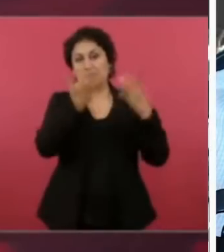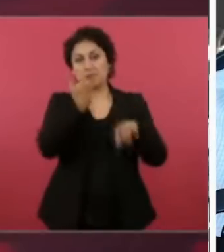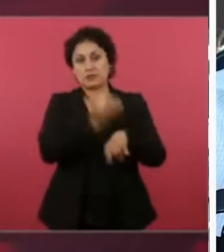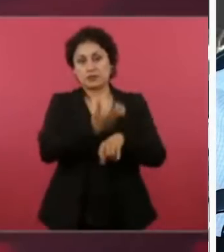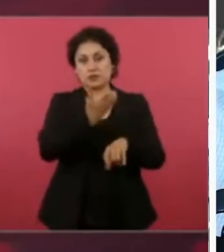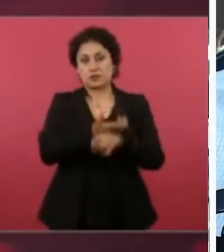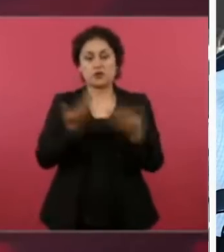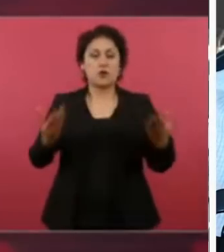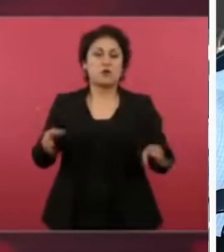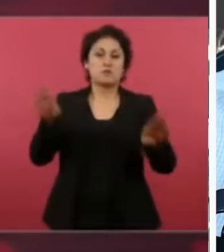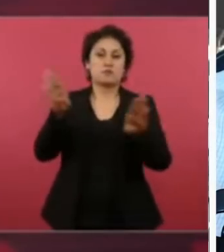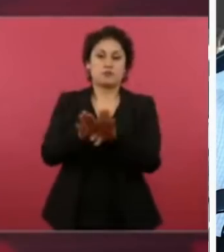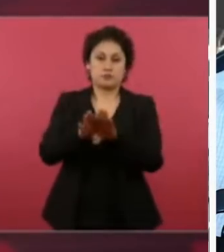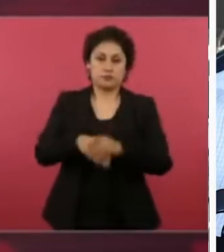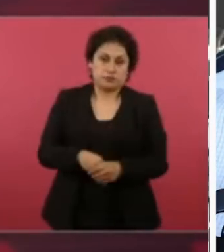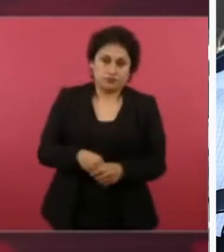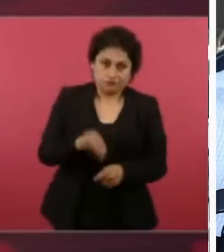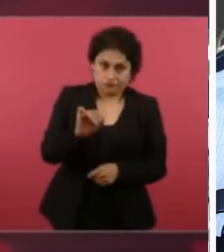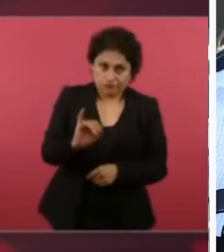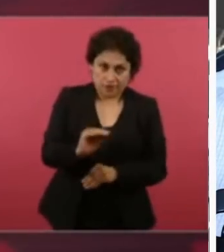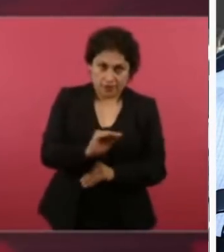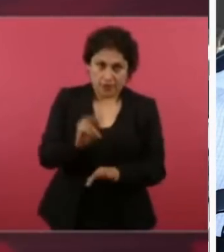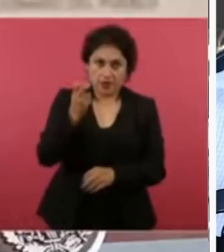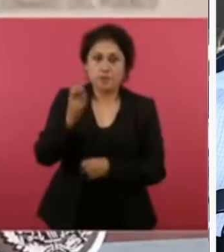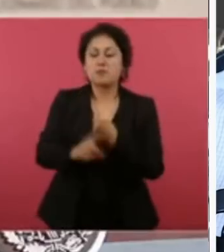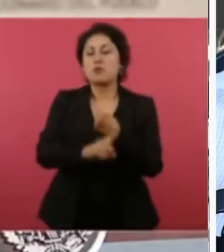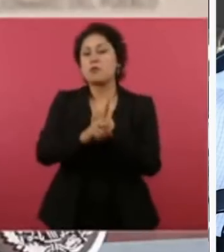Entonces sí se genera una crisis.